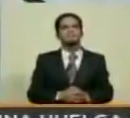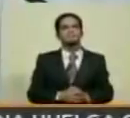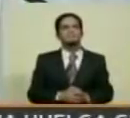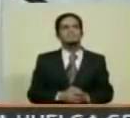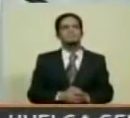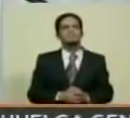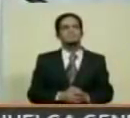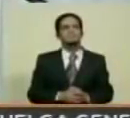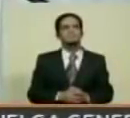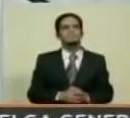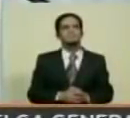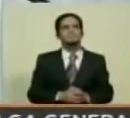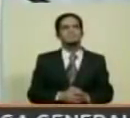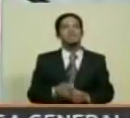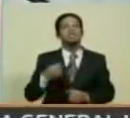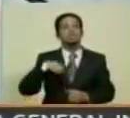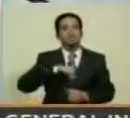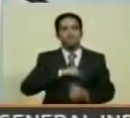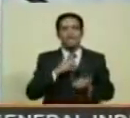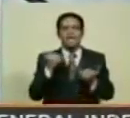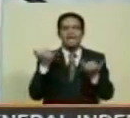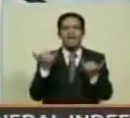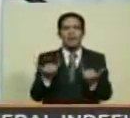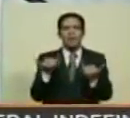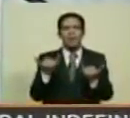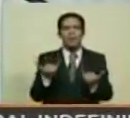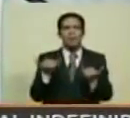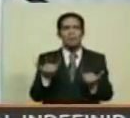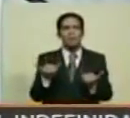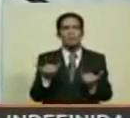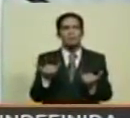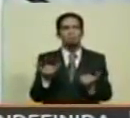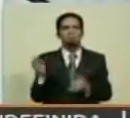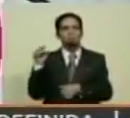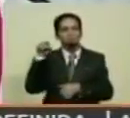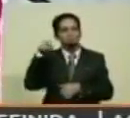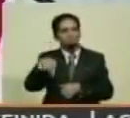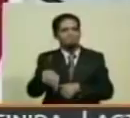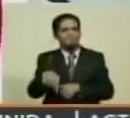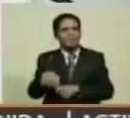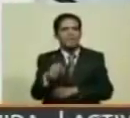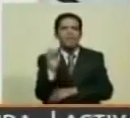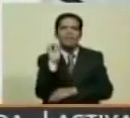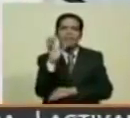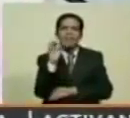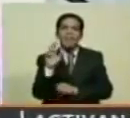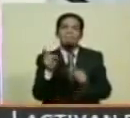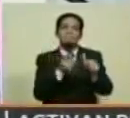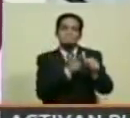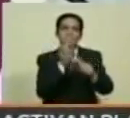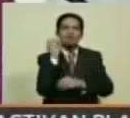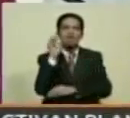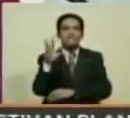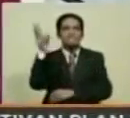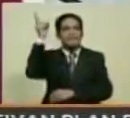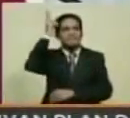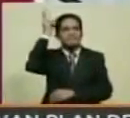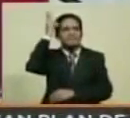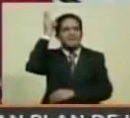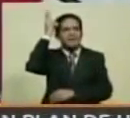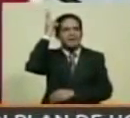Así es, nosotros en estos momentos nos encontramos efectivamente en la instalación de la plenaria del primer Congreso Indígena del PSUV